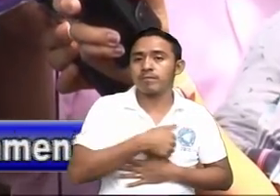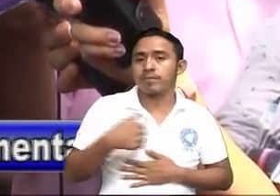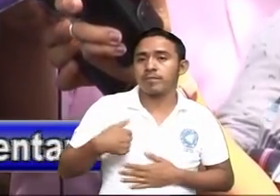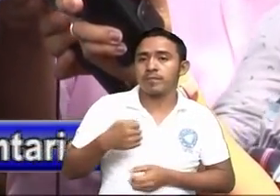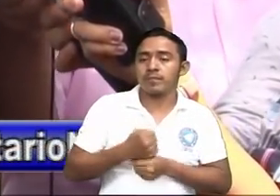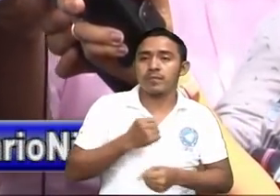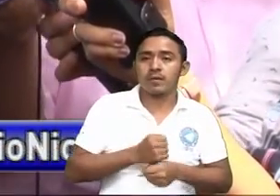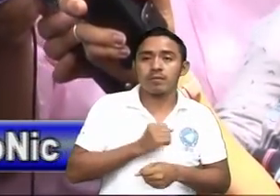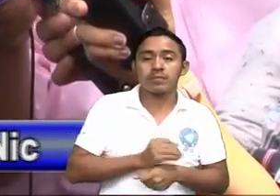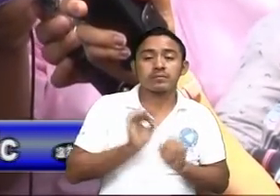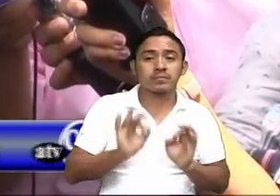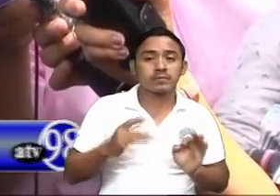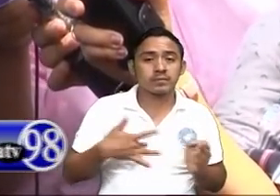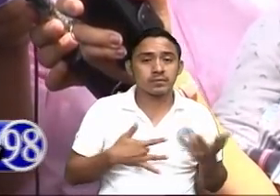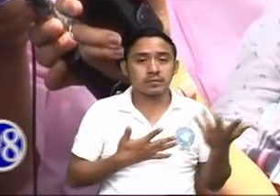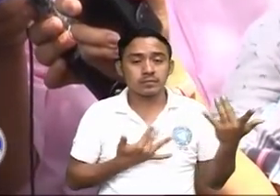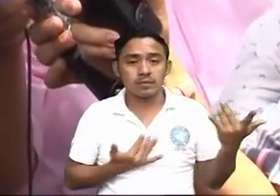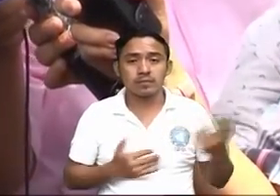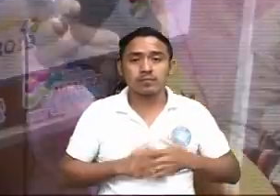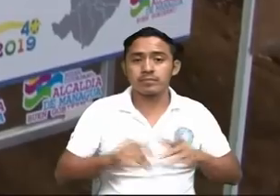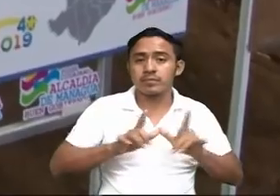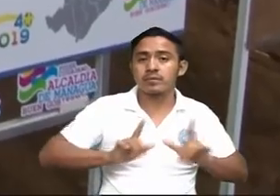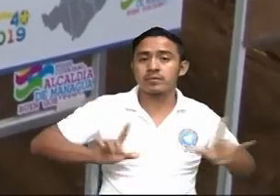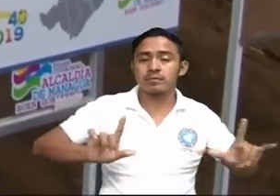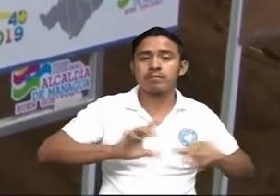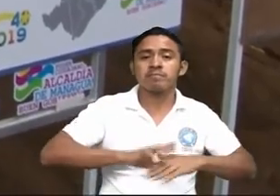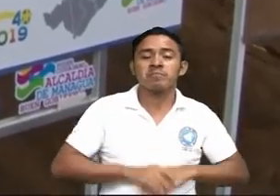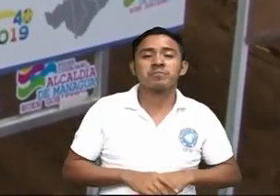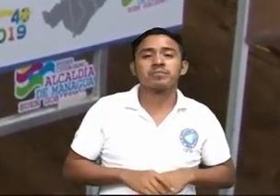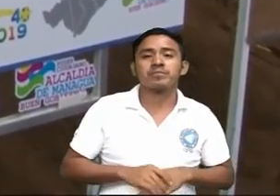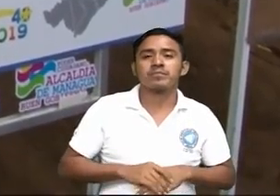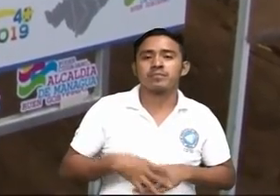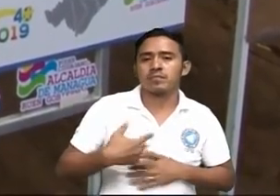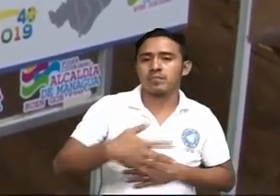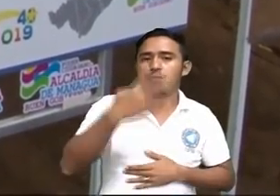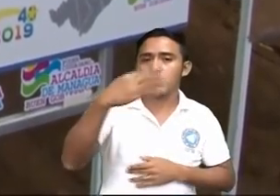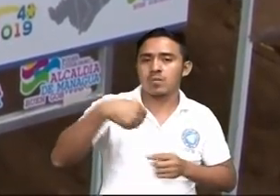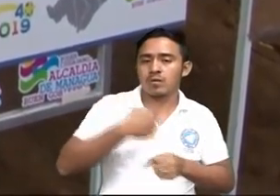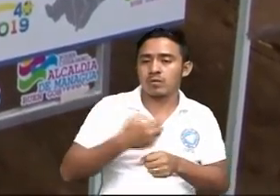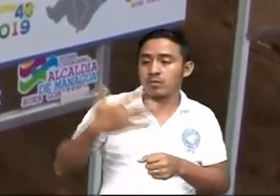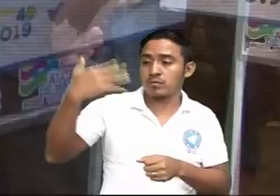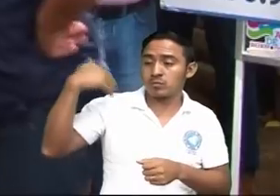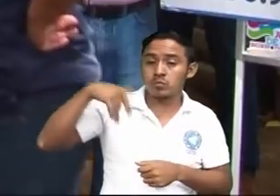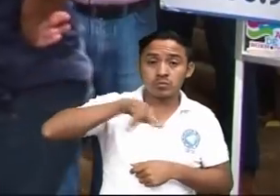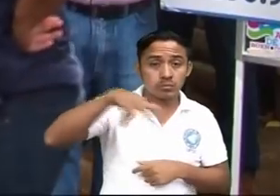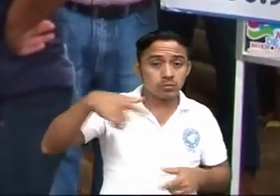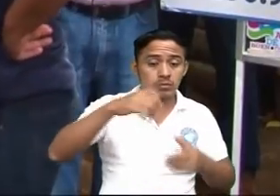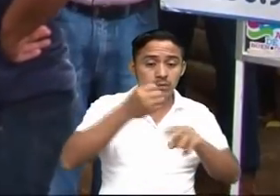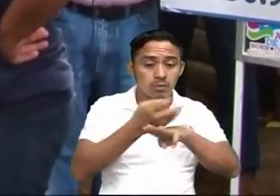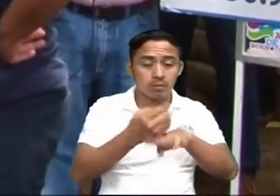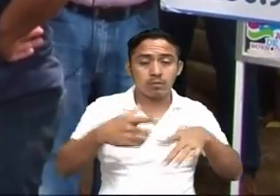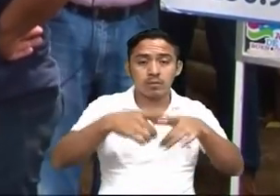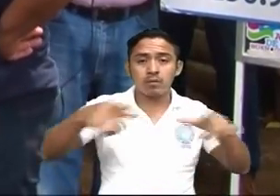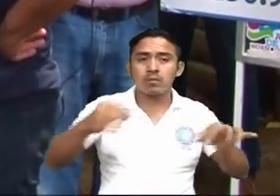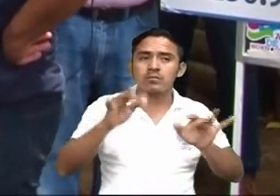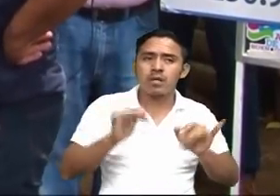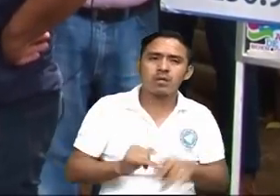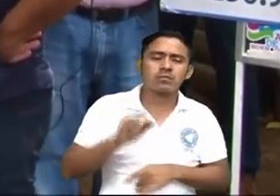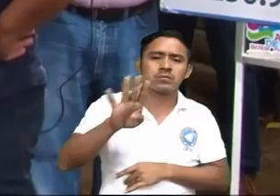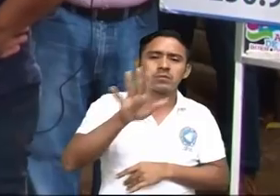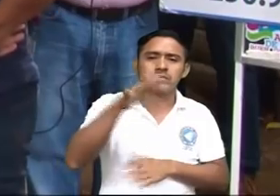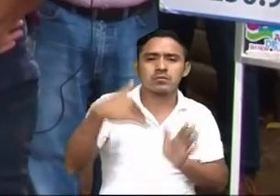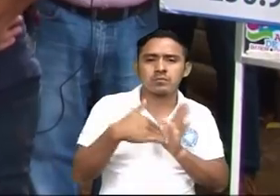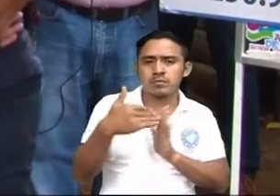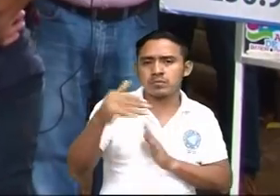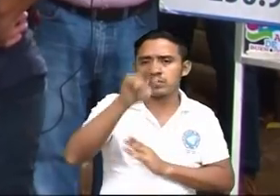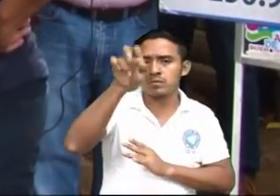el impacto que todos esperamos en esta zona, ¿no? En los últimos 4 años, la Alcaldía de Managua ha invertido 45